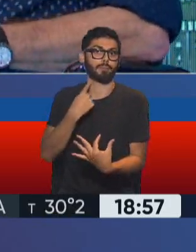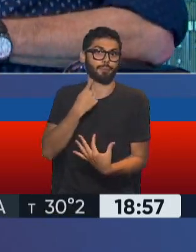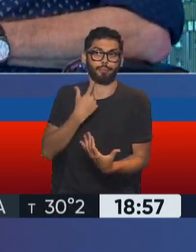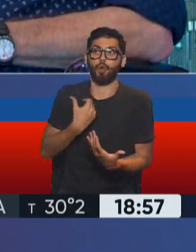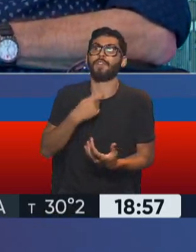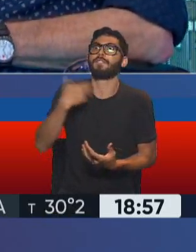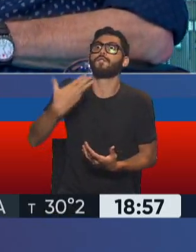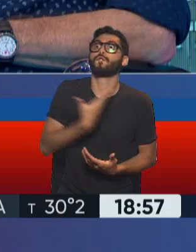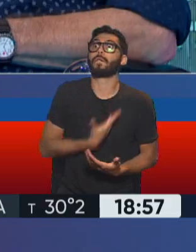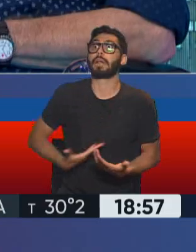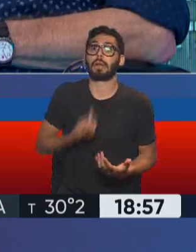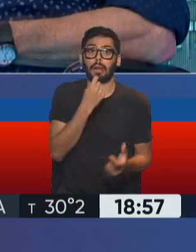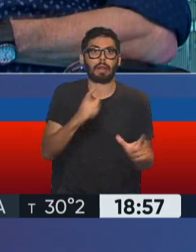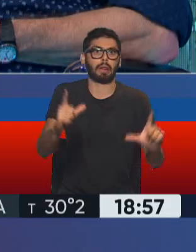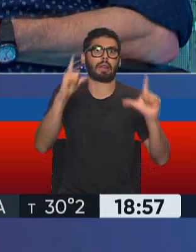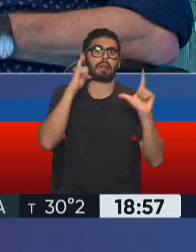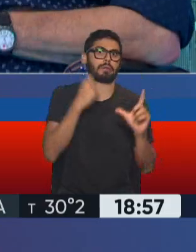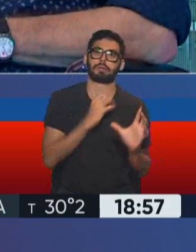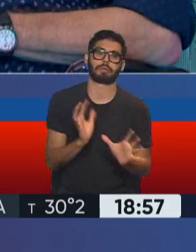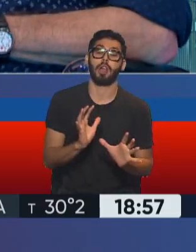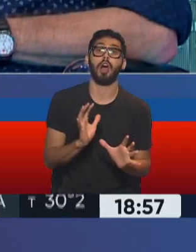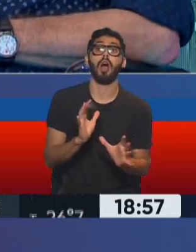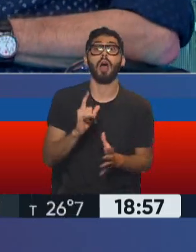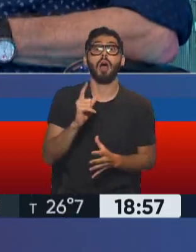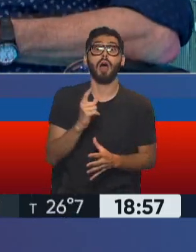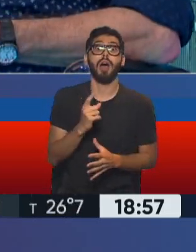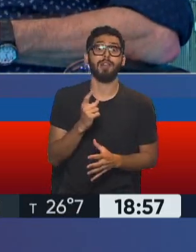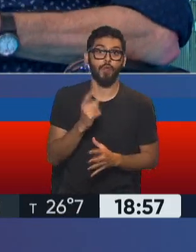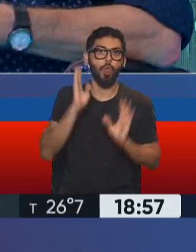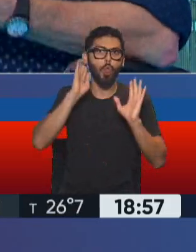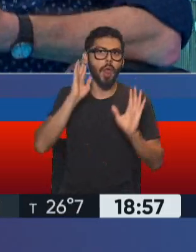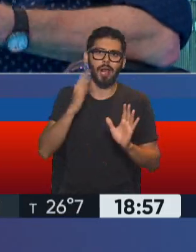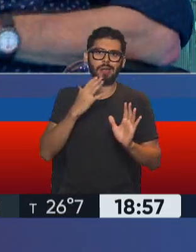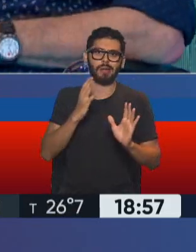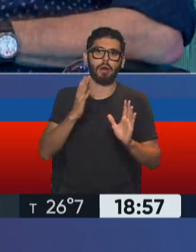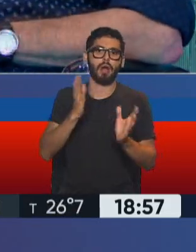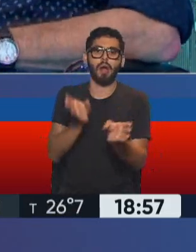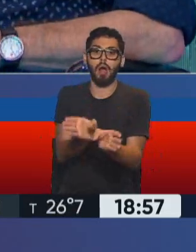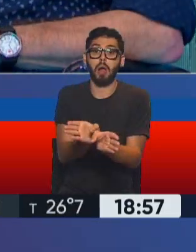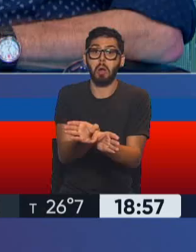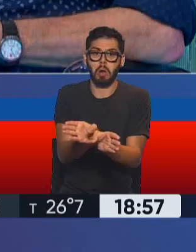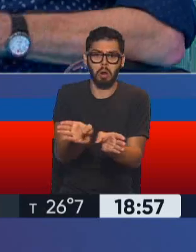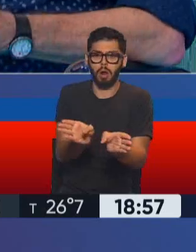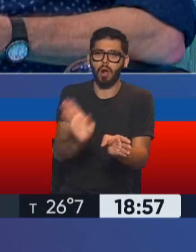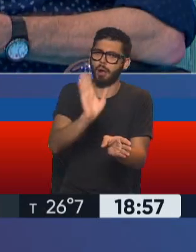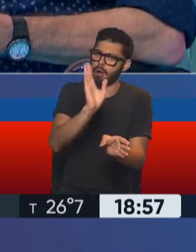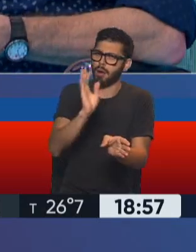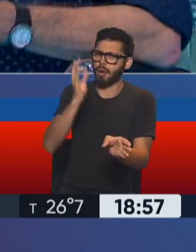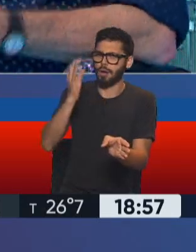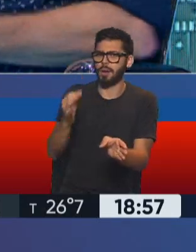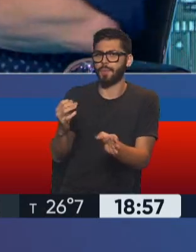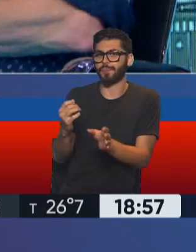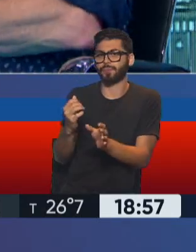a poner todos sus recursos al servicio de demostrar que su